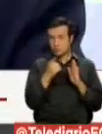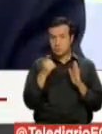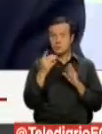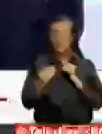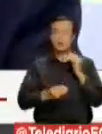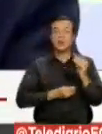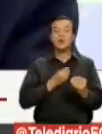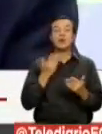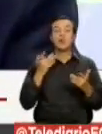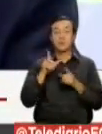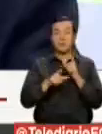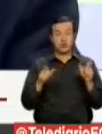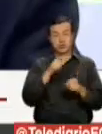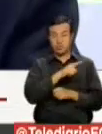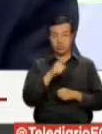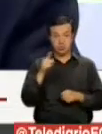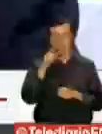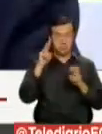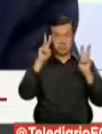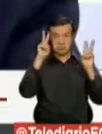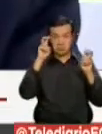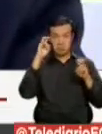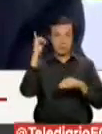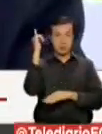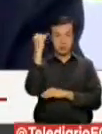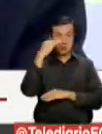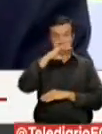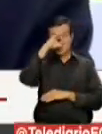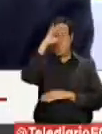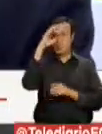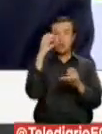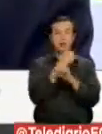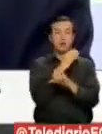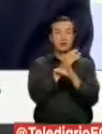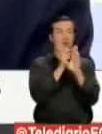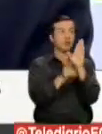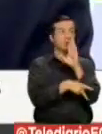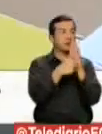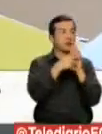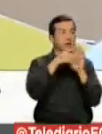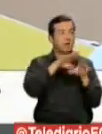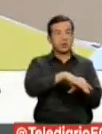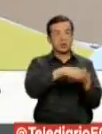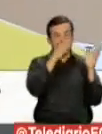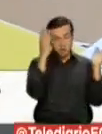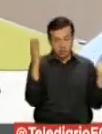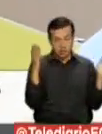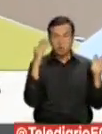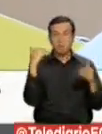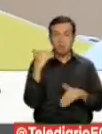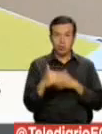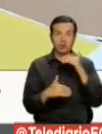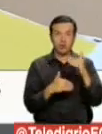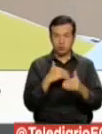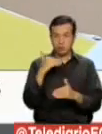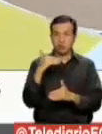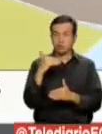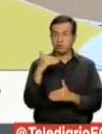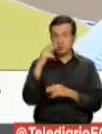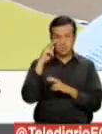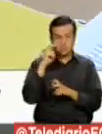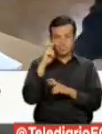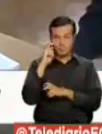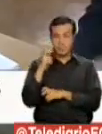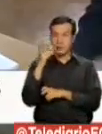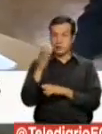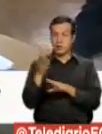eso, gente que no conoce la industria calcula como si producir petróleo es abrir un tanque de agua. Este proceso se suma a varios expedientes